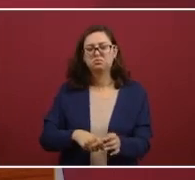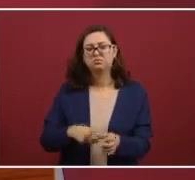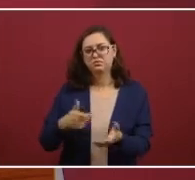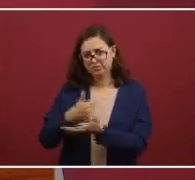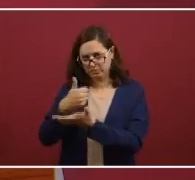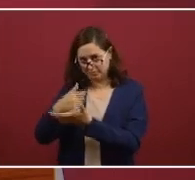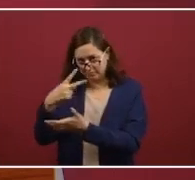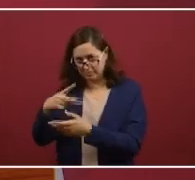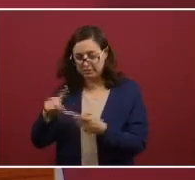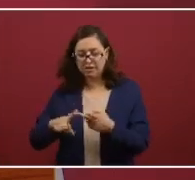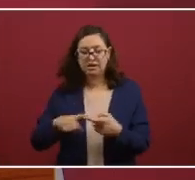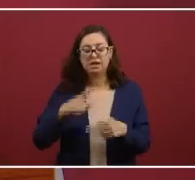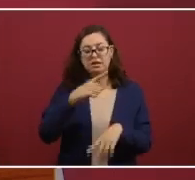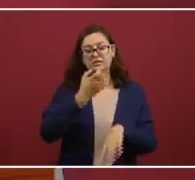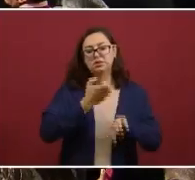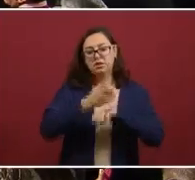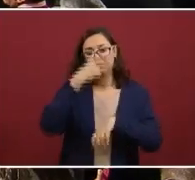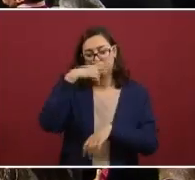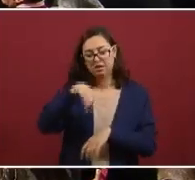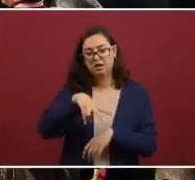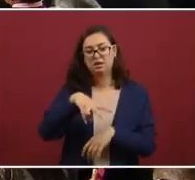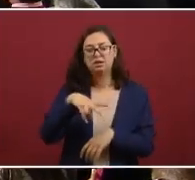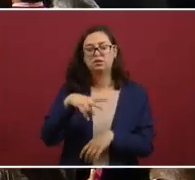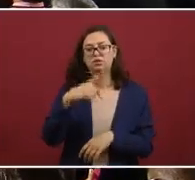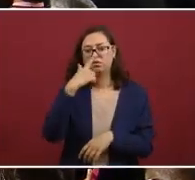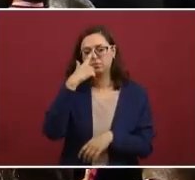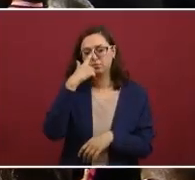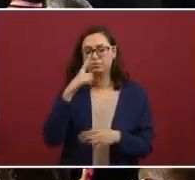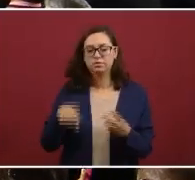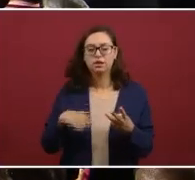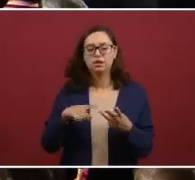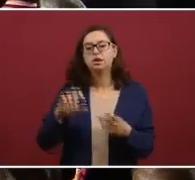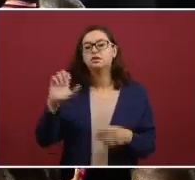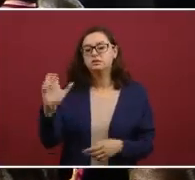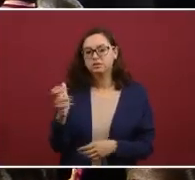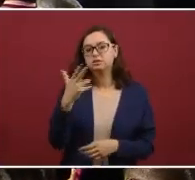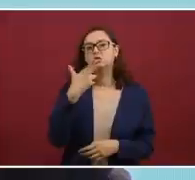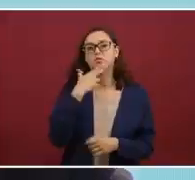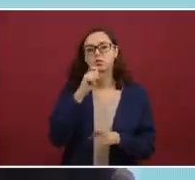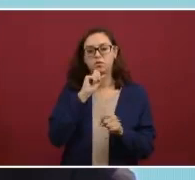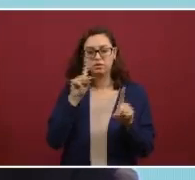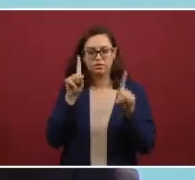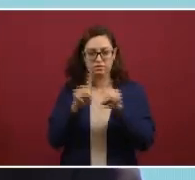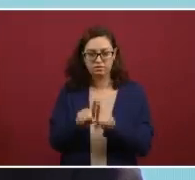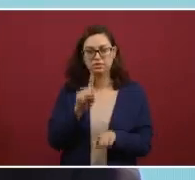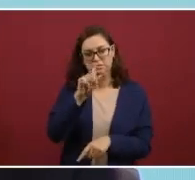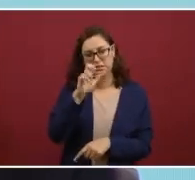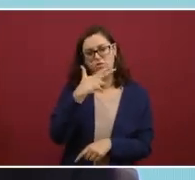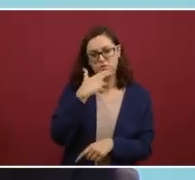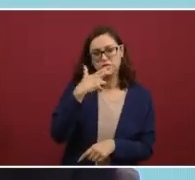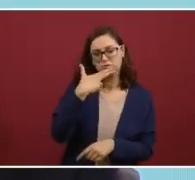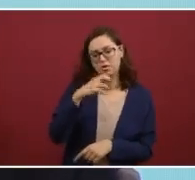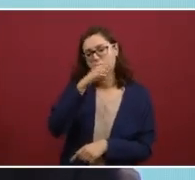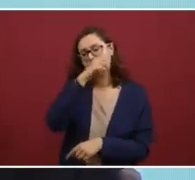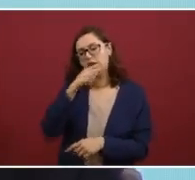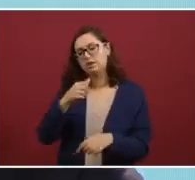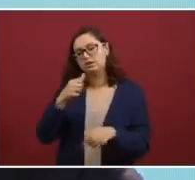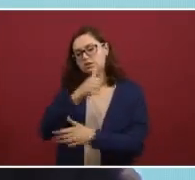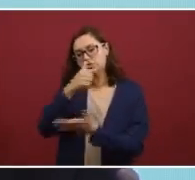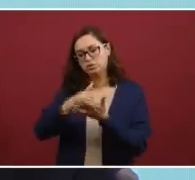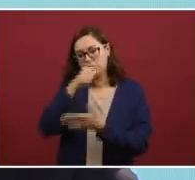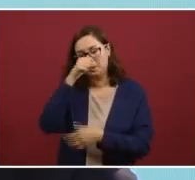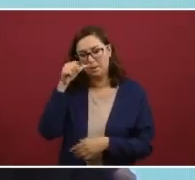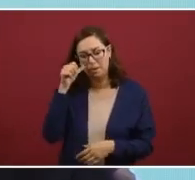de Naucalpan y Ecatepec. En Chihuahua, en el municipio de Chihuahua y Ciudad Juárez. Y en el Estado de Guerrero,